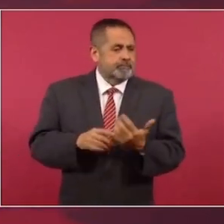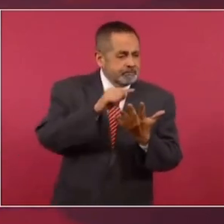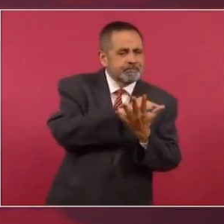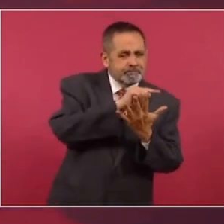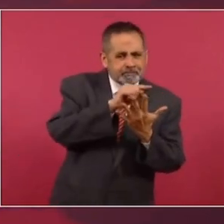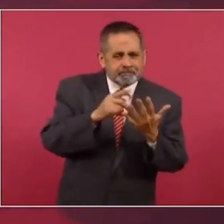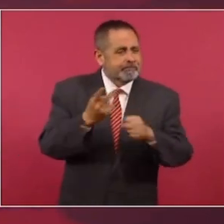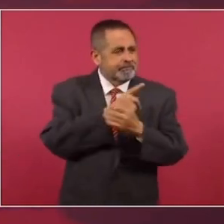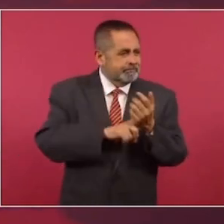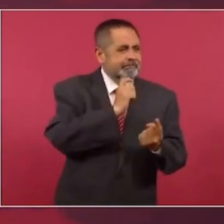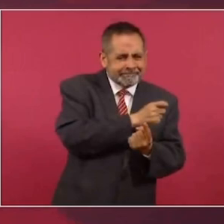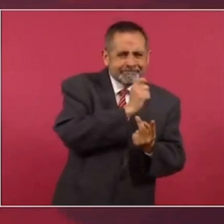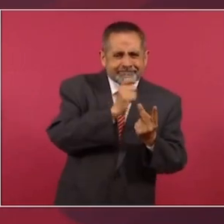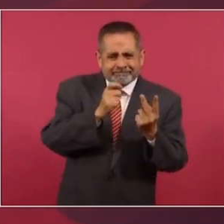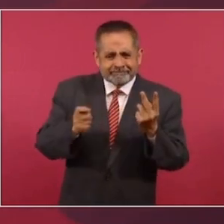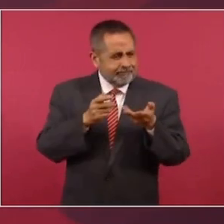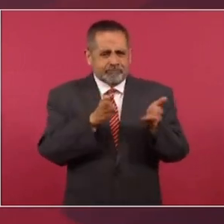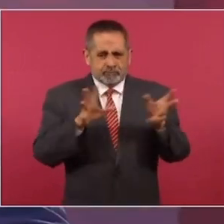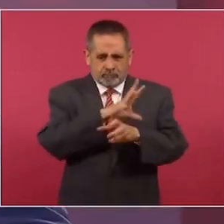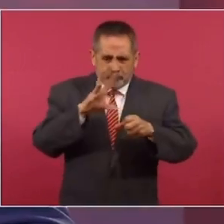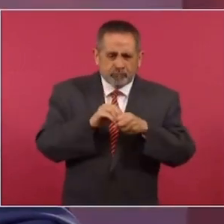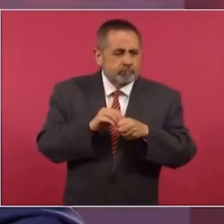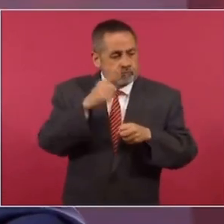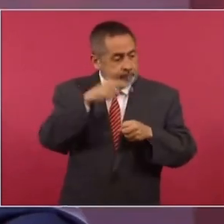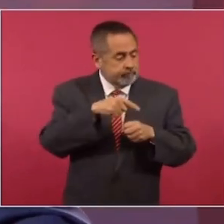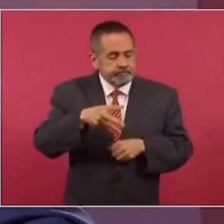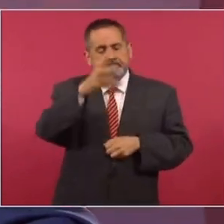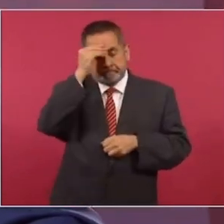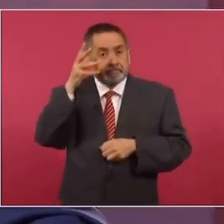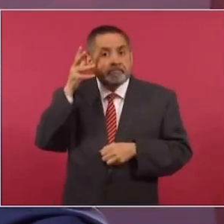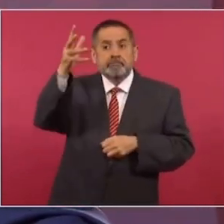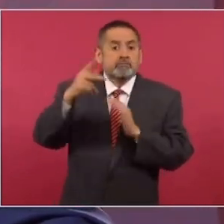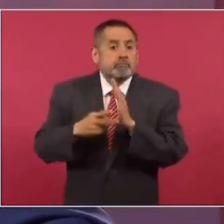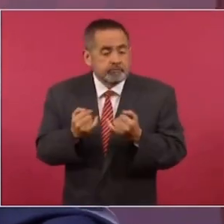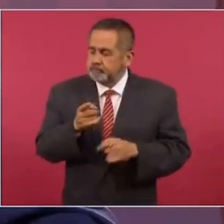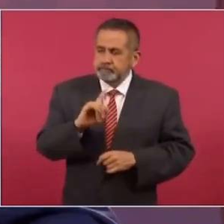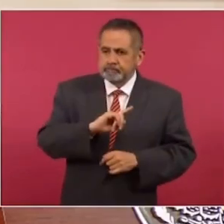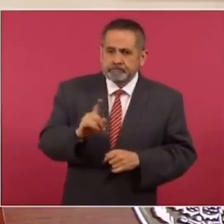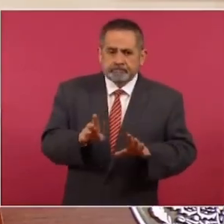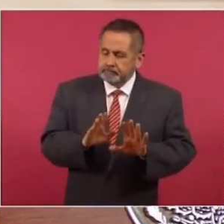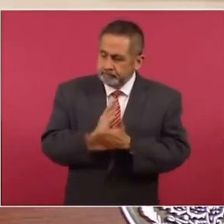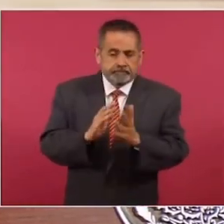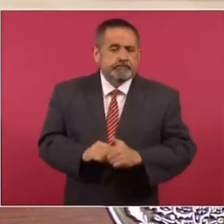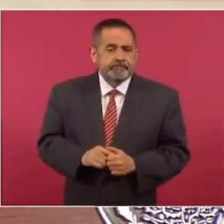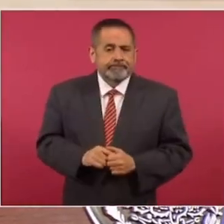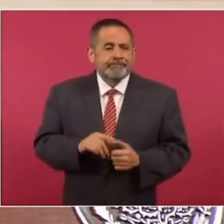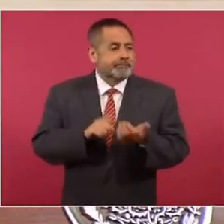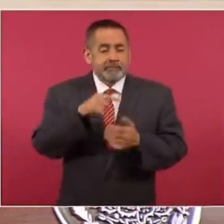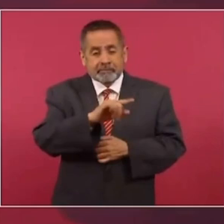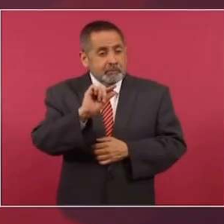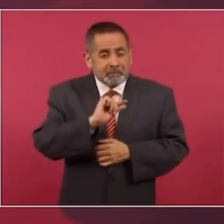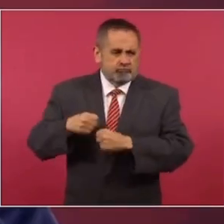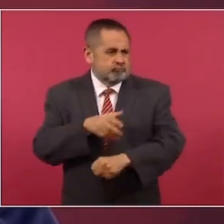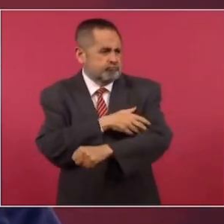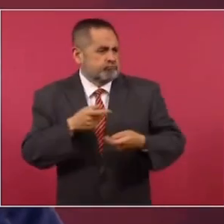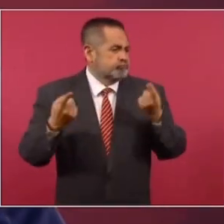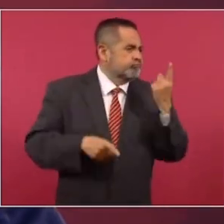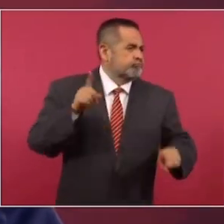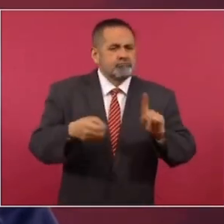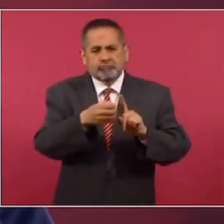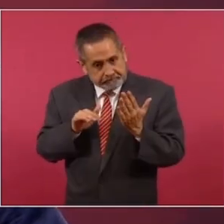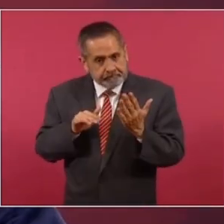todo este juicio para que no vuelvan a repetirse estas cosas. Estamos hablando de un alto funcionario público.